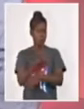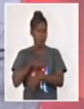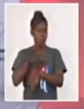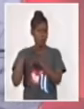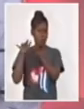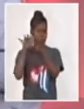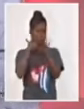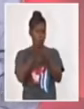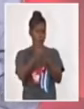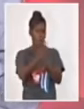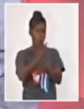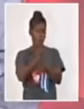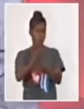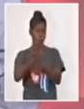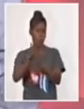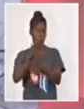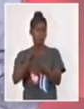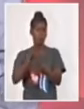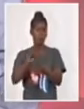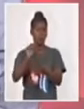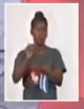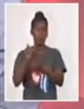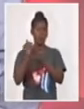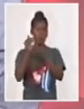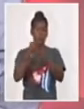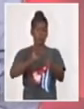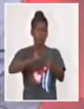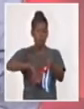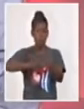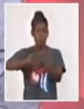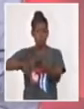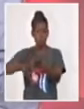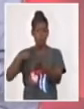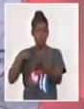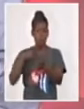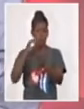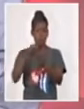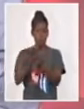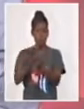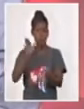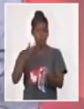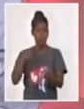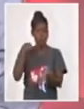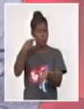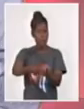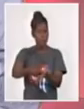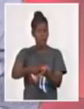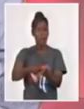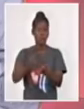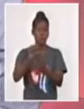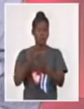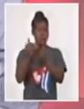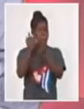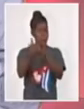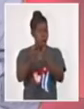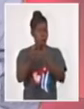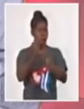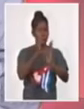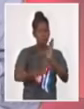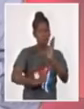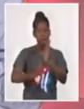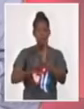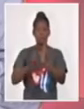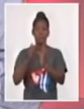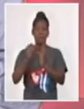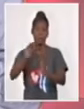de pago, en la cual se establece una entrada inicial del monto